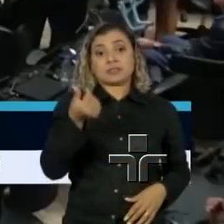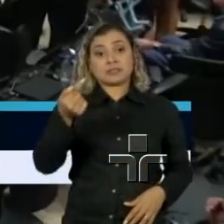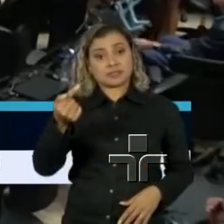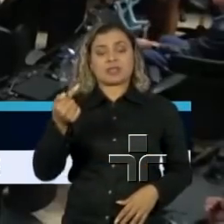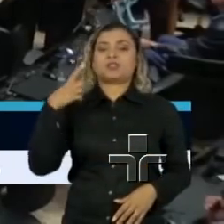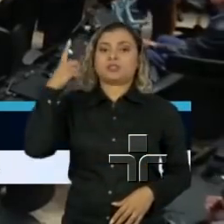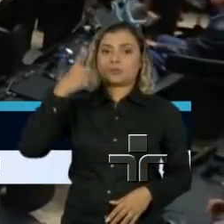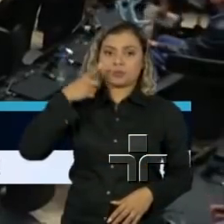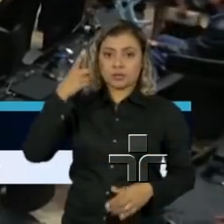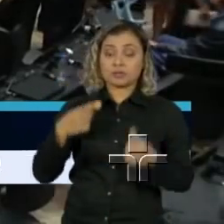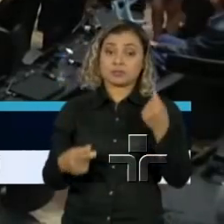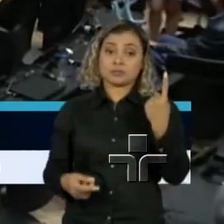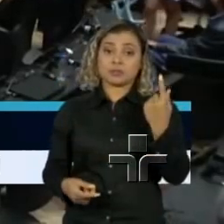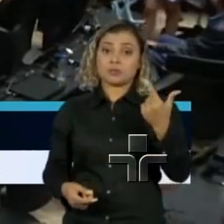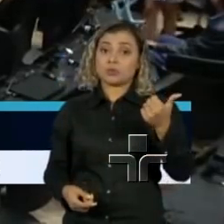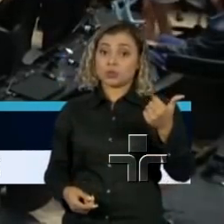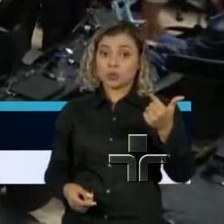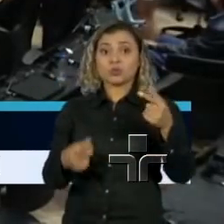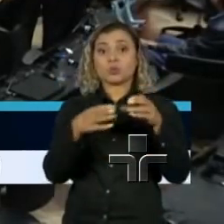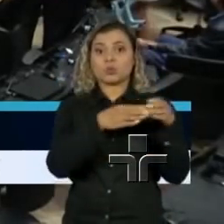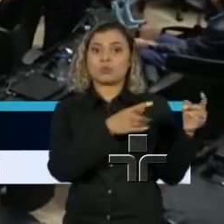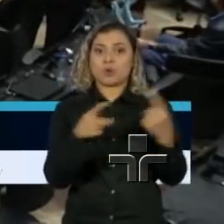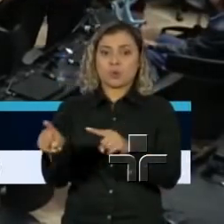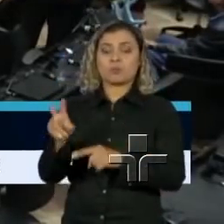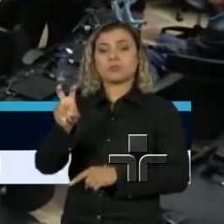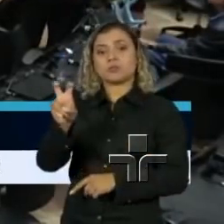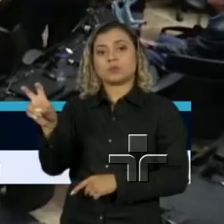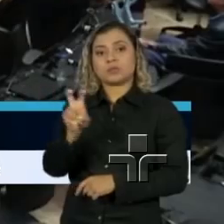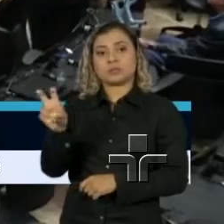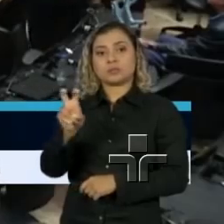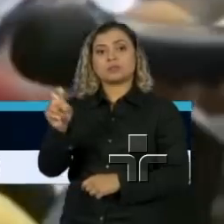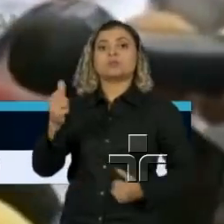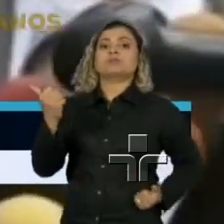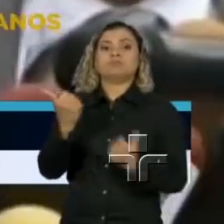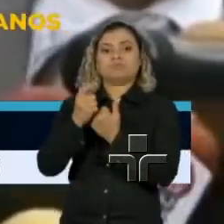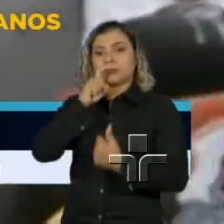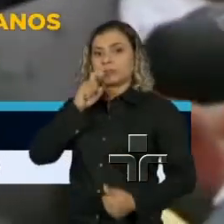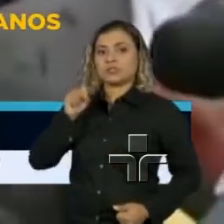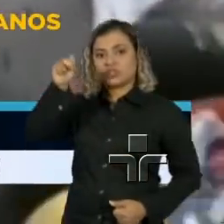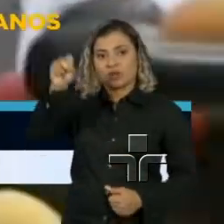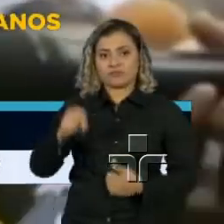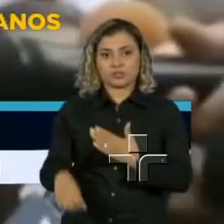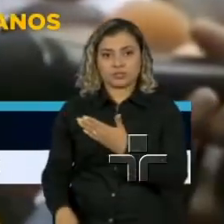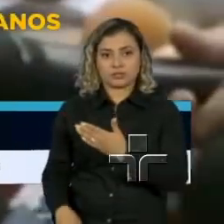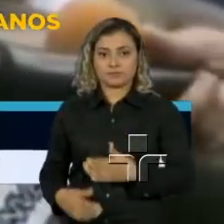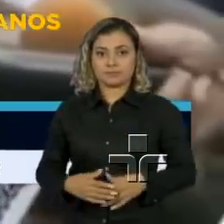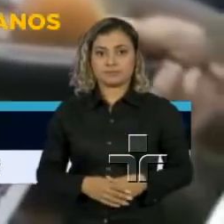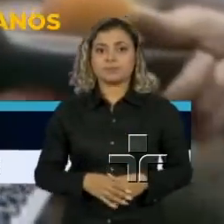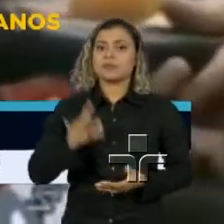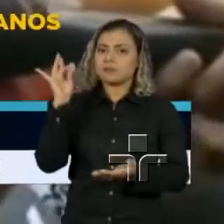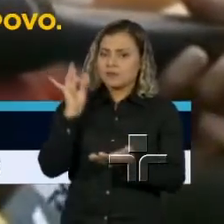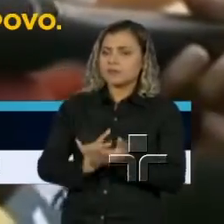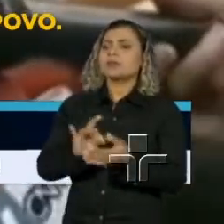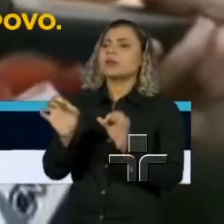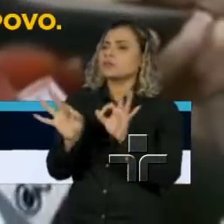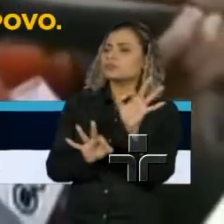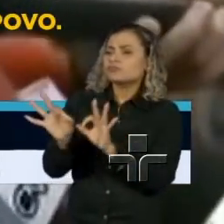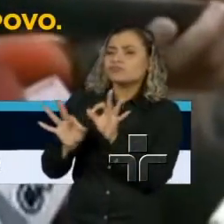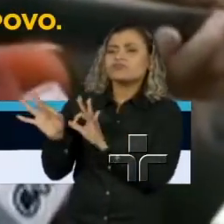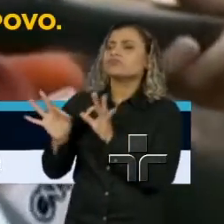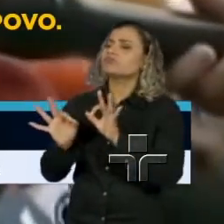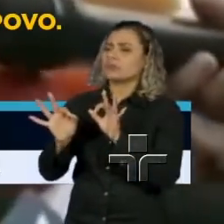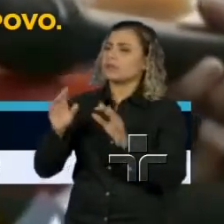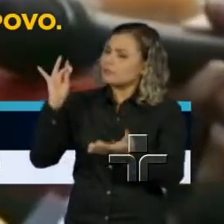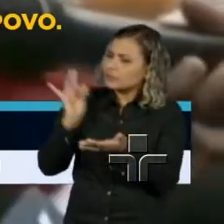deputados, 112 da oposição e 55 chavistas. Nosotros tenemos una causa común con los venezolanos, que es la libertad